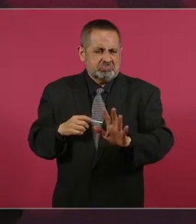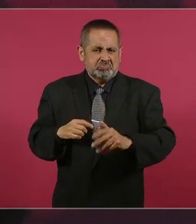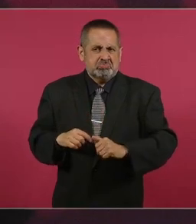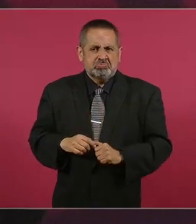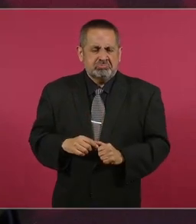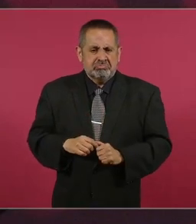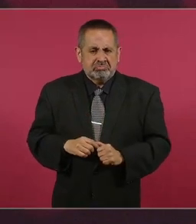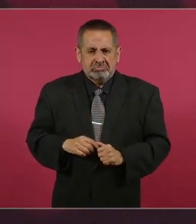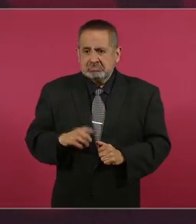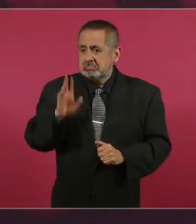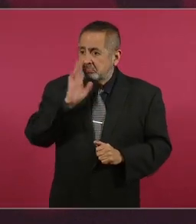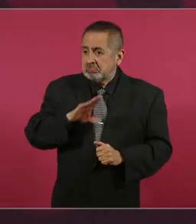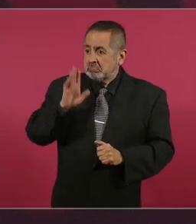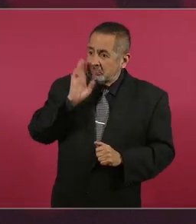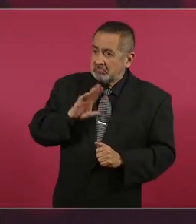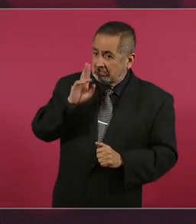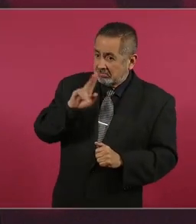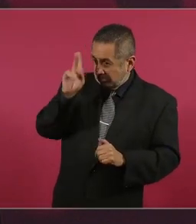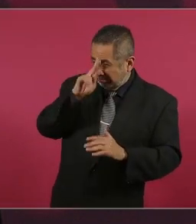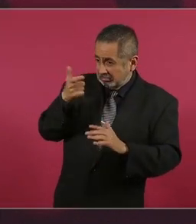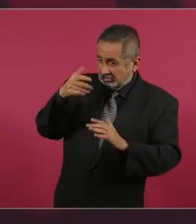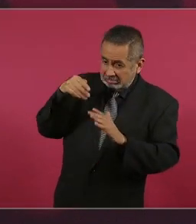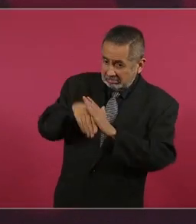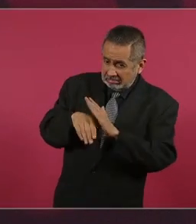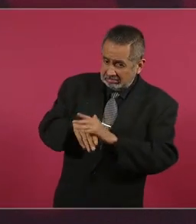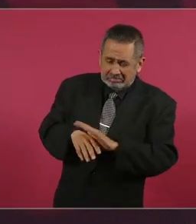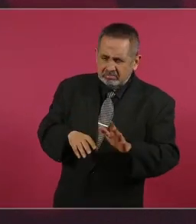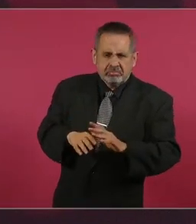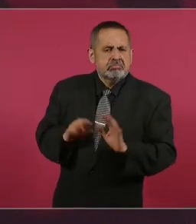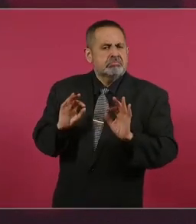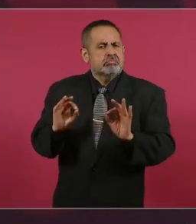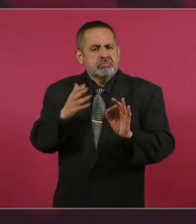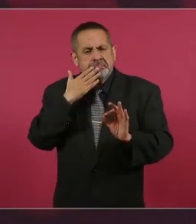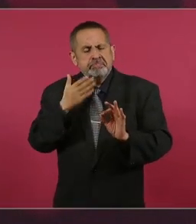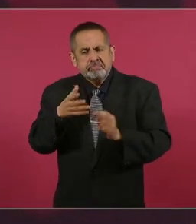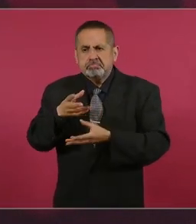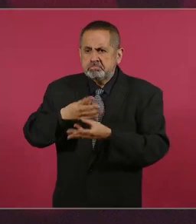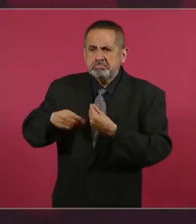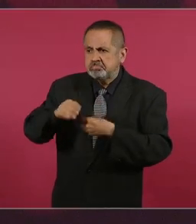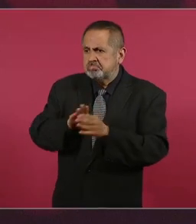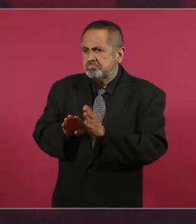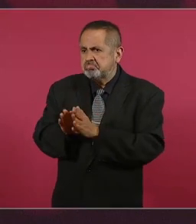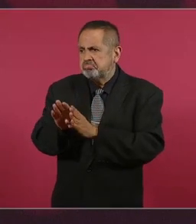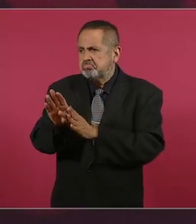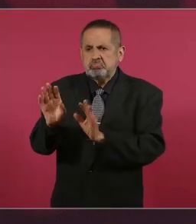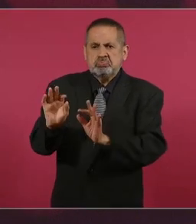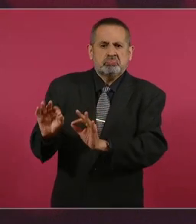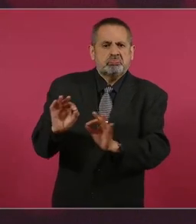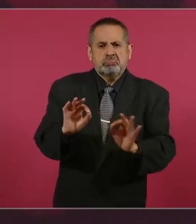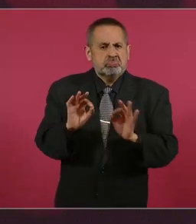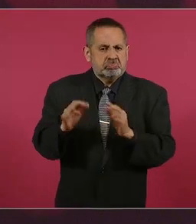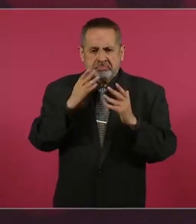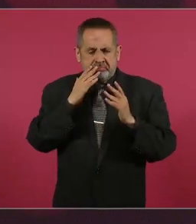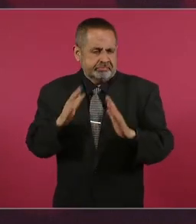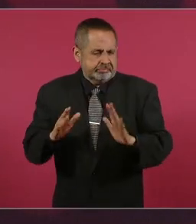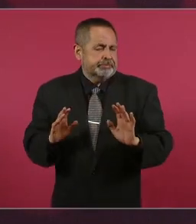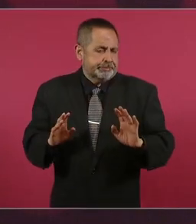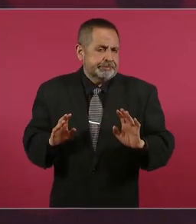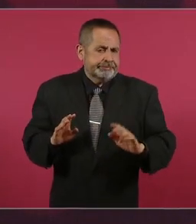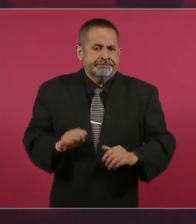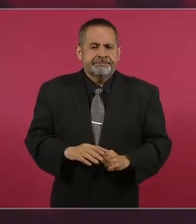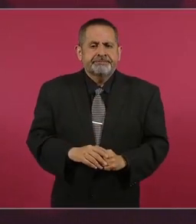que le esté yendo mal. Y qué bueno, ¿no? Sí, porque